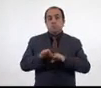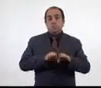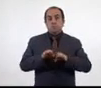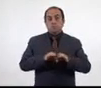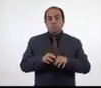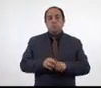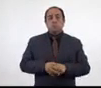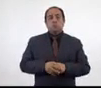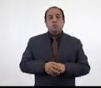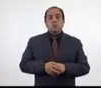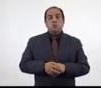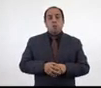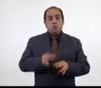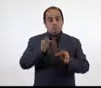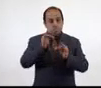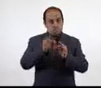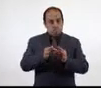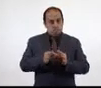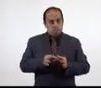de forma correcta.